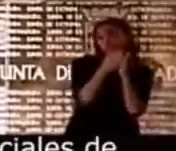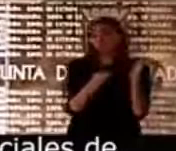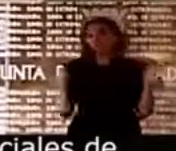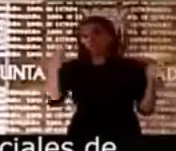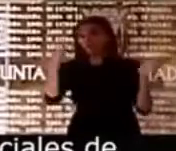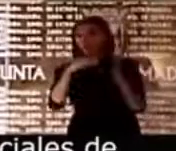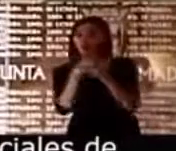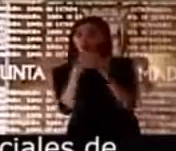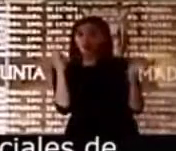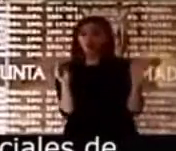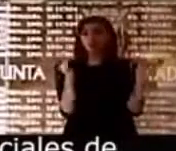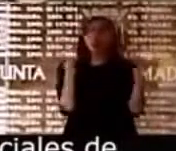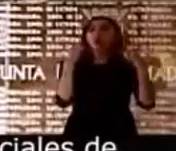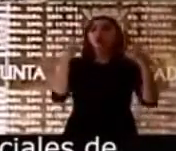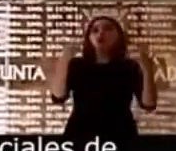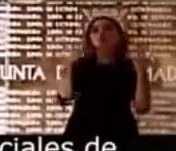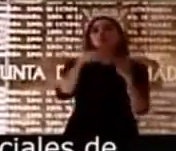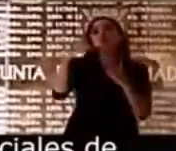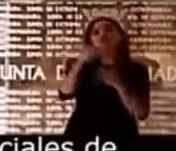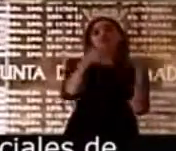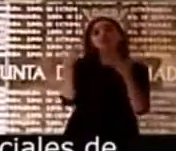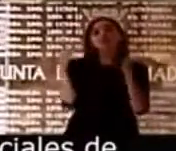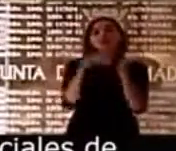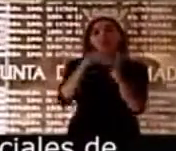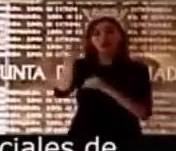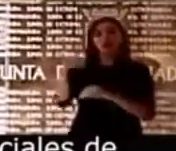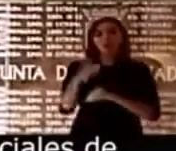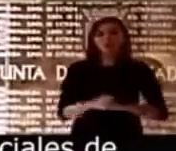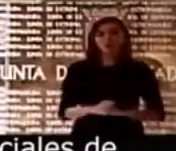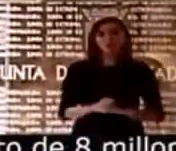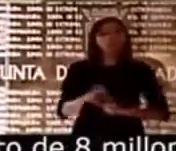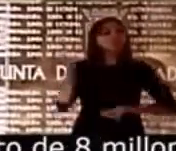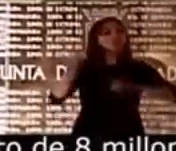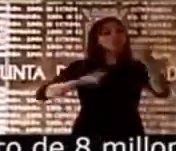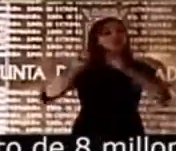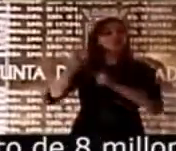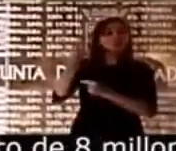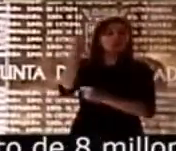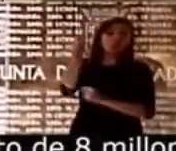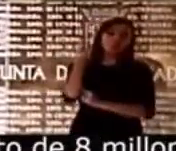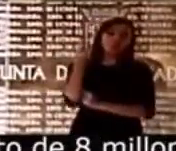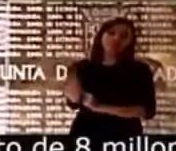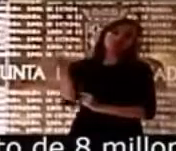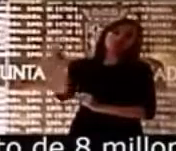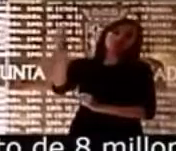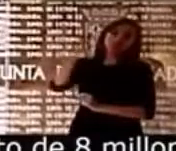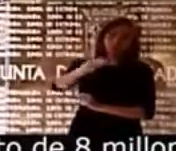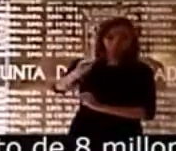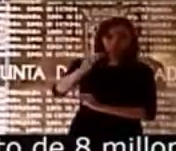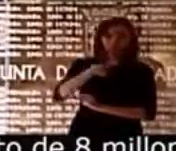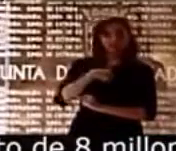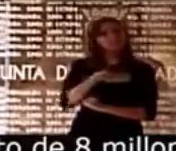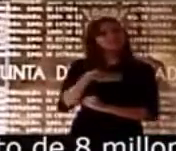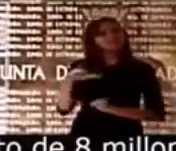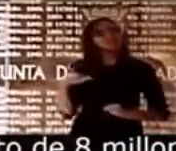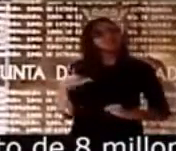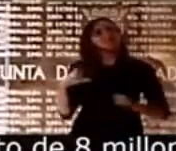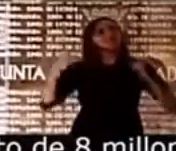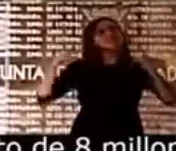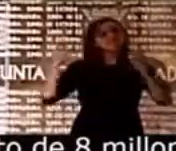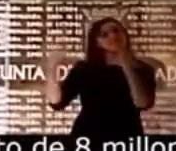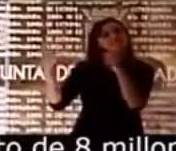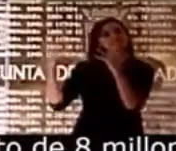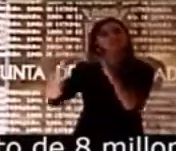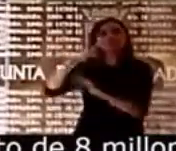de 8.700.000 euros. Presupuesto que se incrementa en 1 millón de euros y que, por tanto, quiero poner en valor el esfuerzo